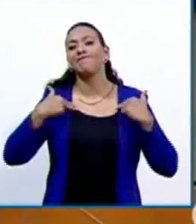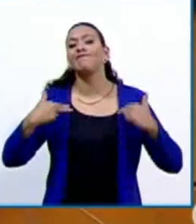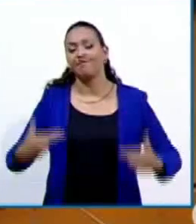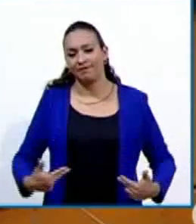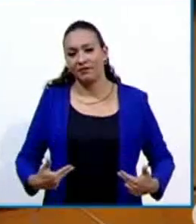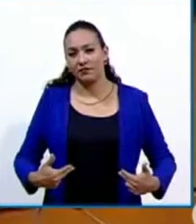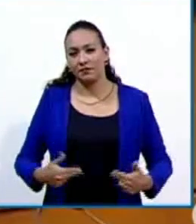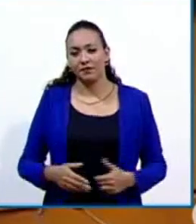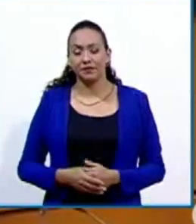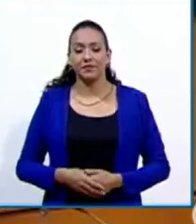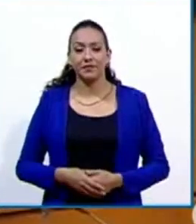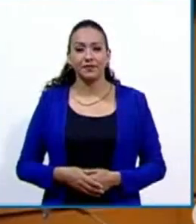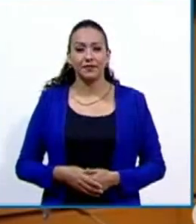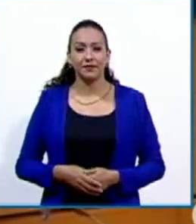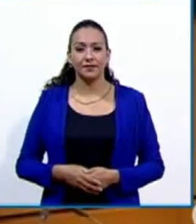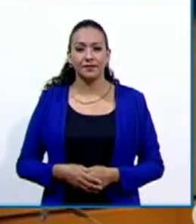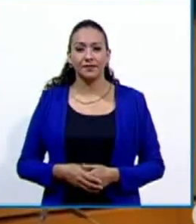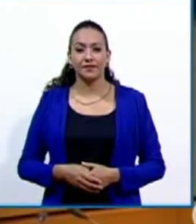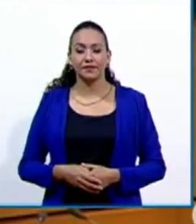que inicia.